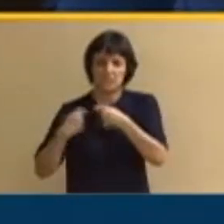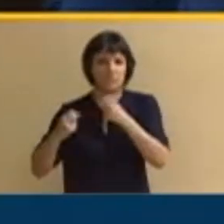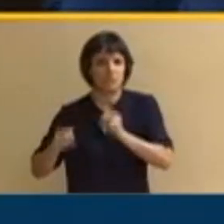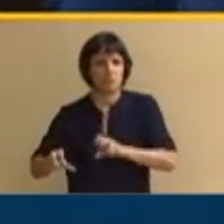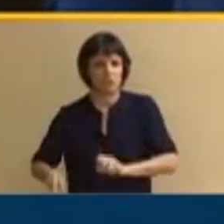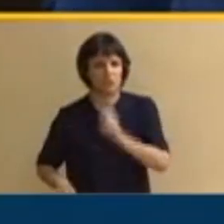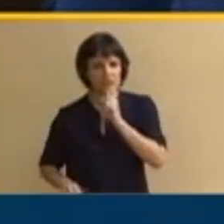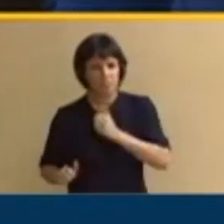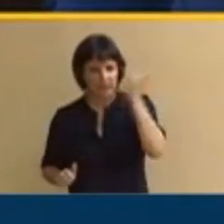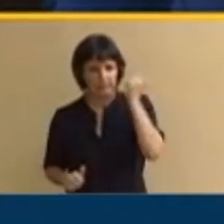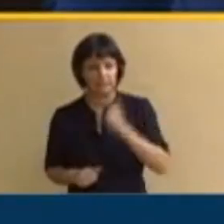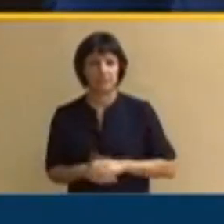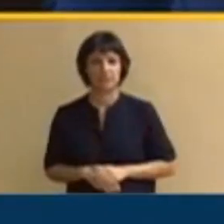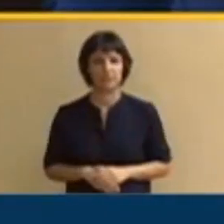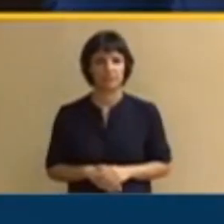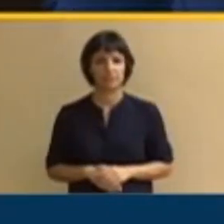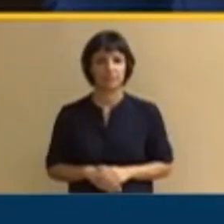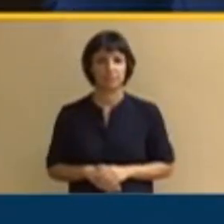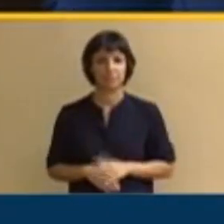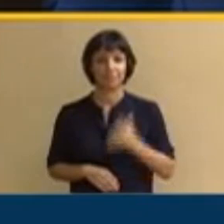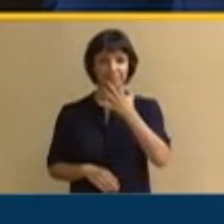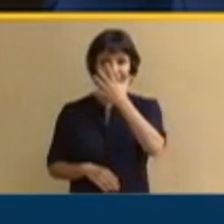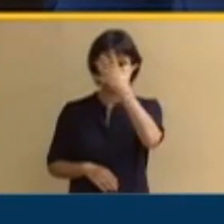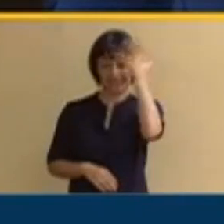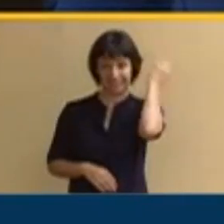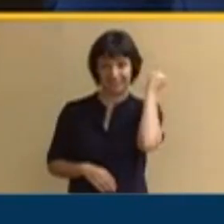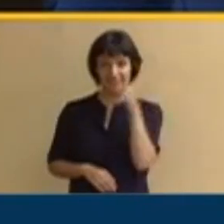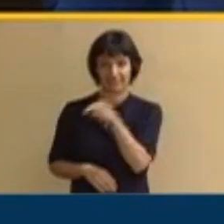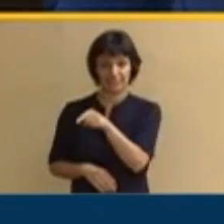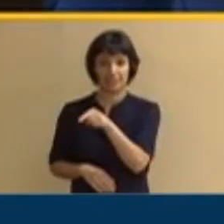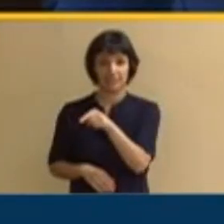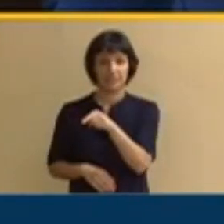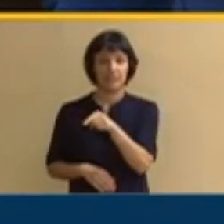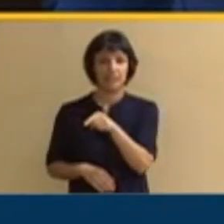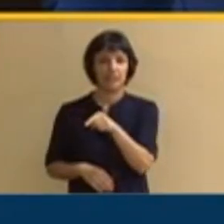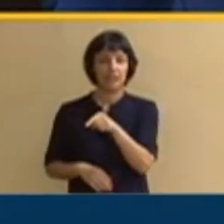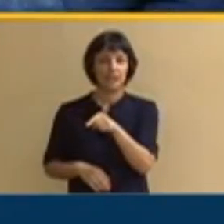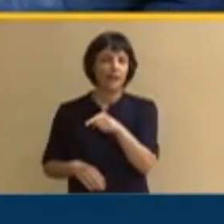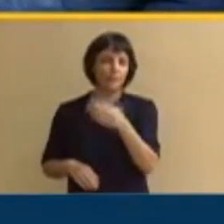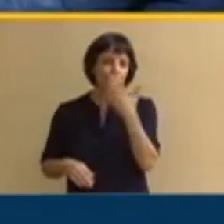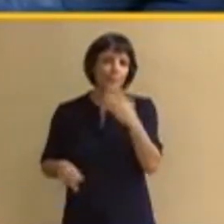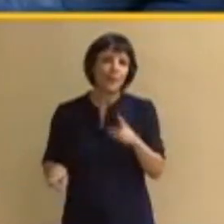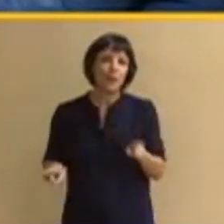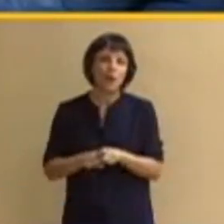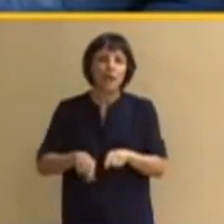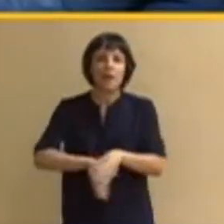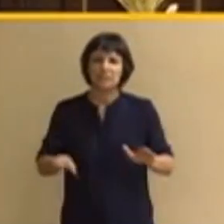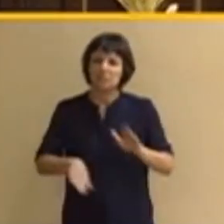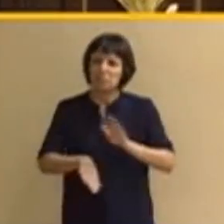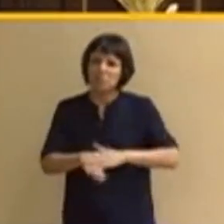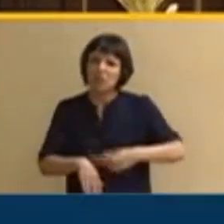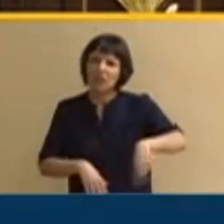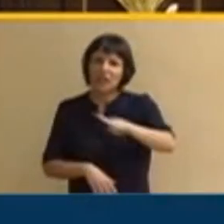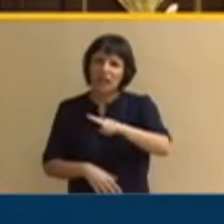es un error no aceptar, me da igual, 2, 3, 4, 5 ministerios. Es un error.